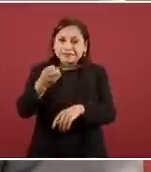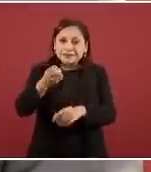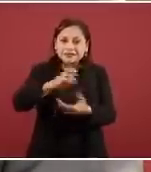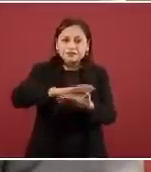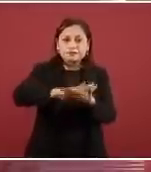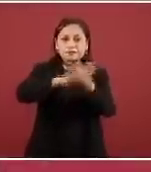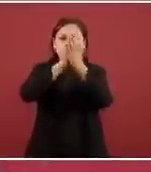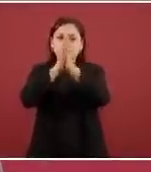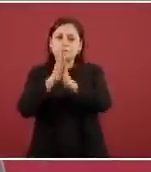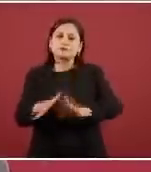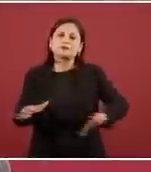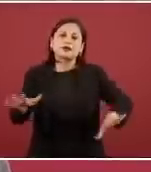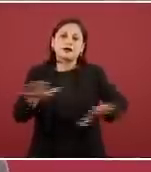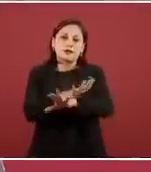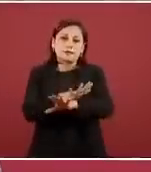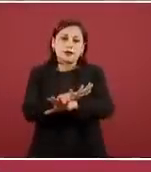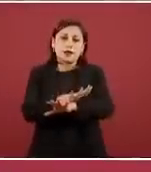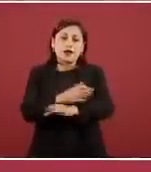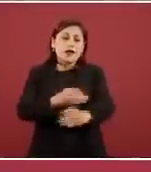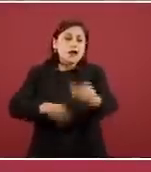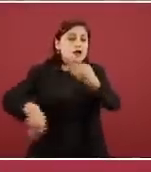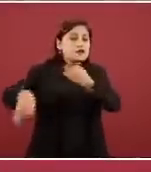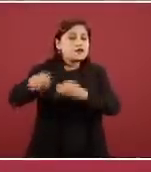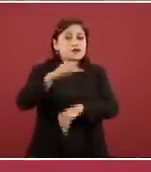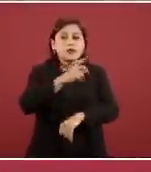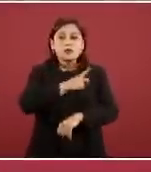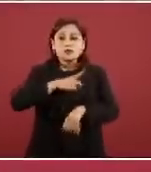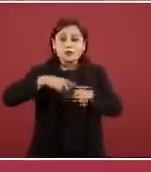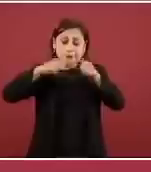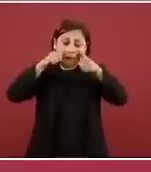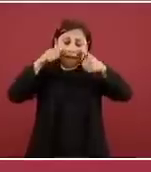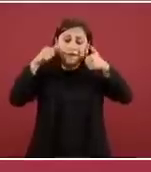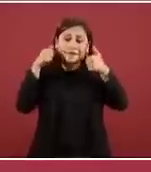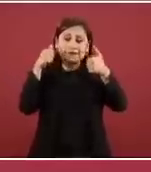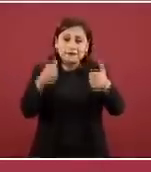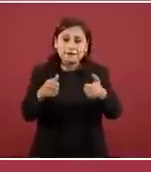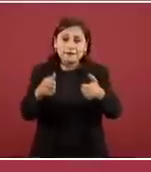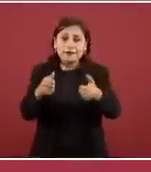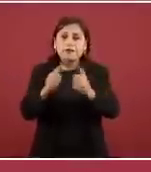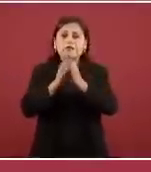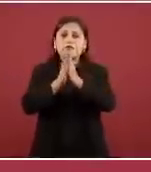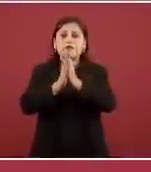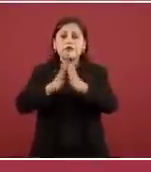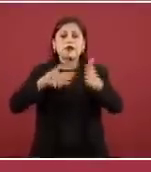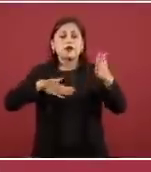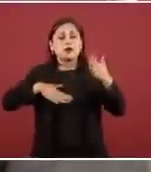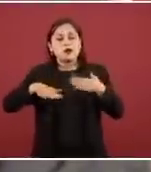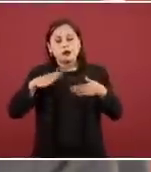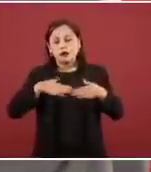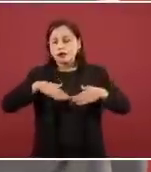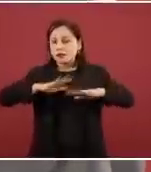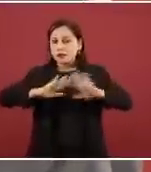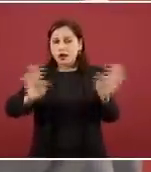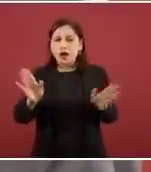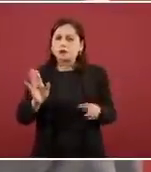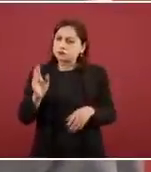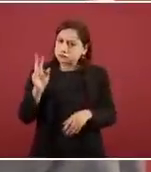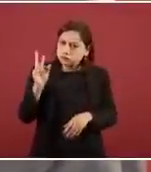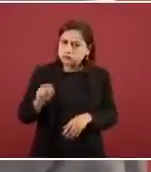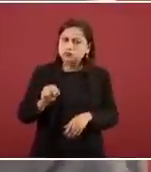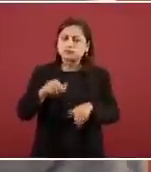aplicarnos y no cansarnos y seguir insistiendo. Entonces, mi respuesta es